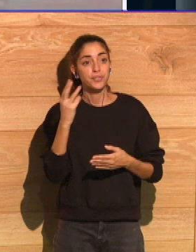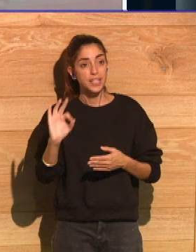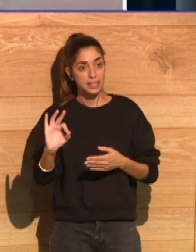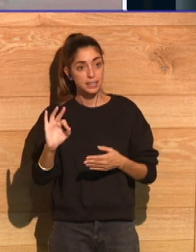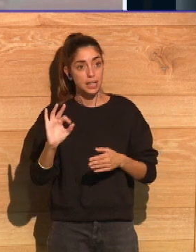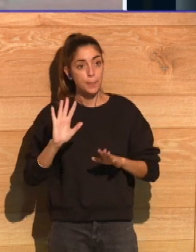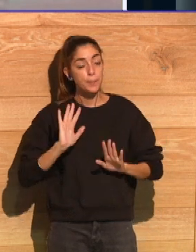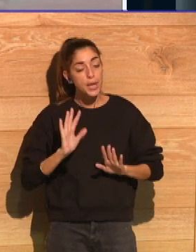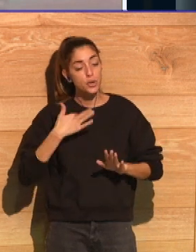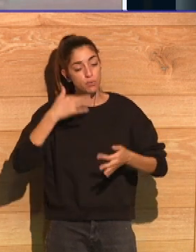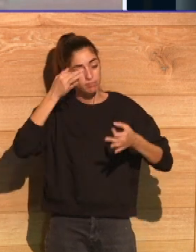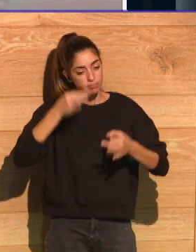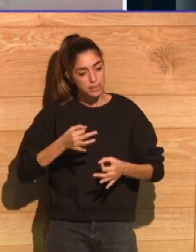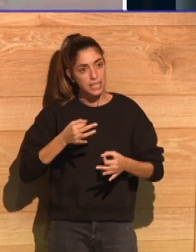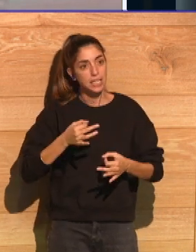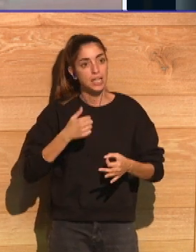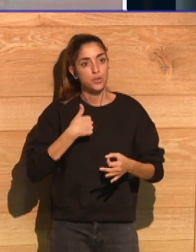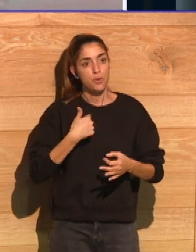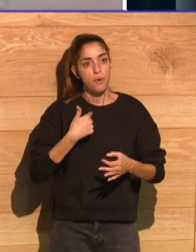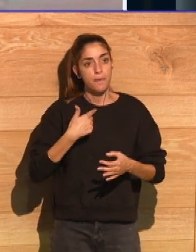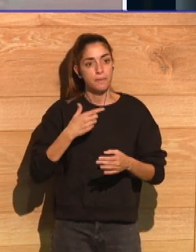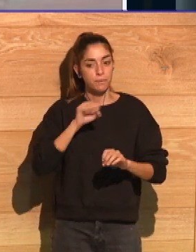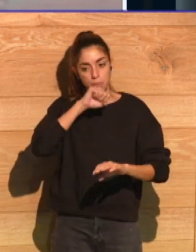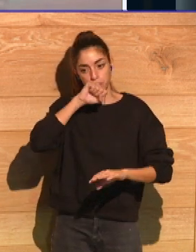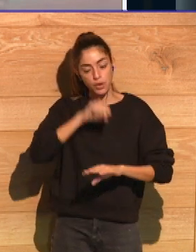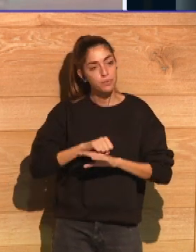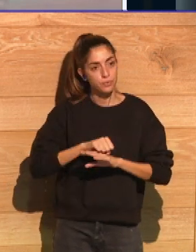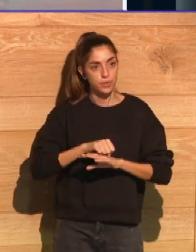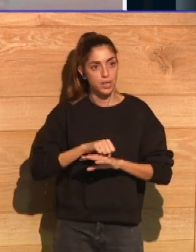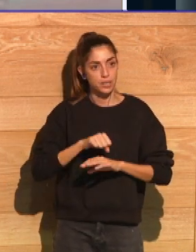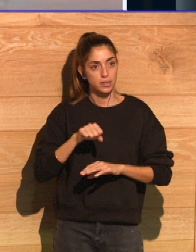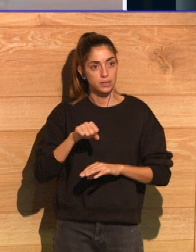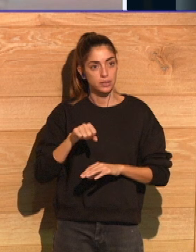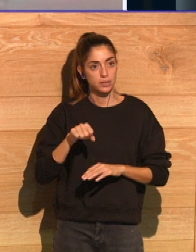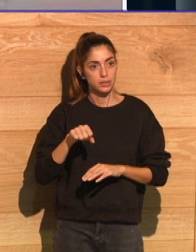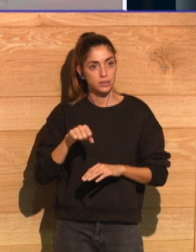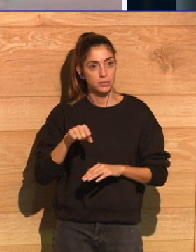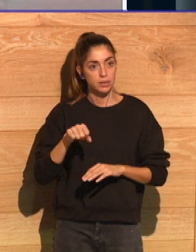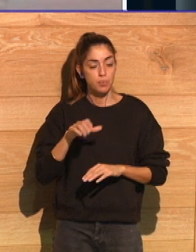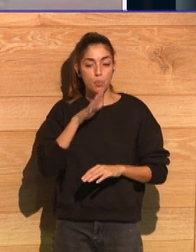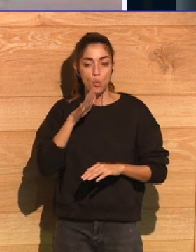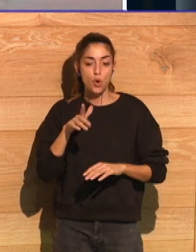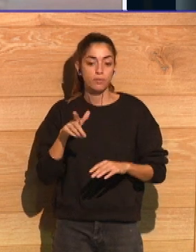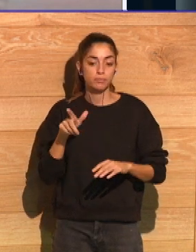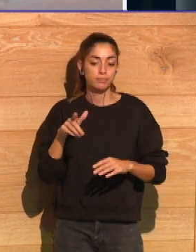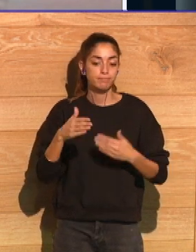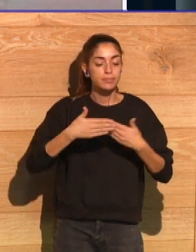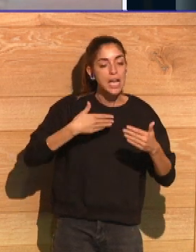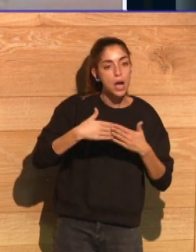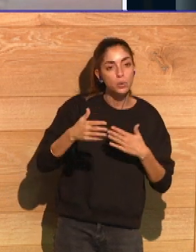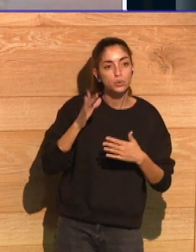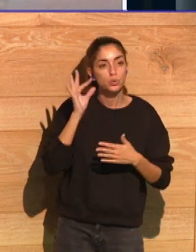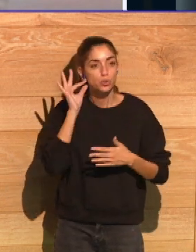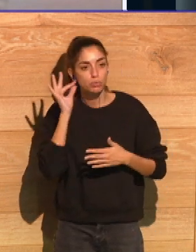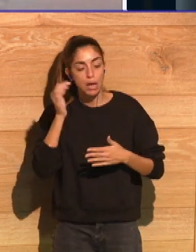En realidad no soy fan de Kerouac en general. Es un escritor un poco muy